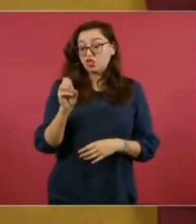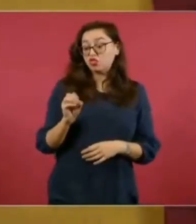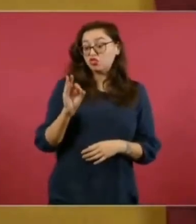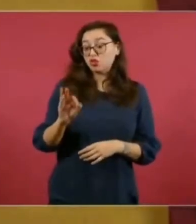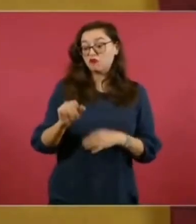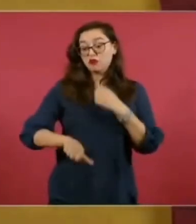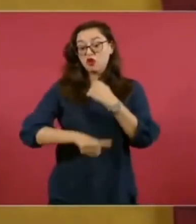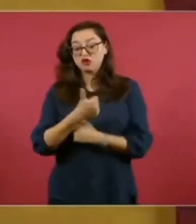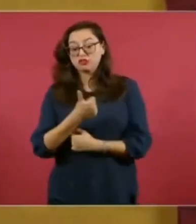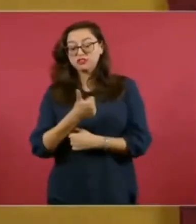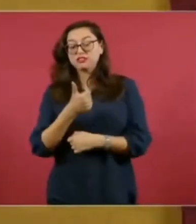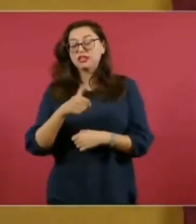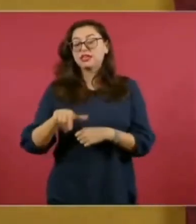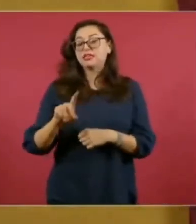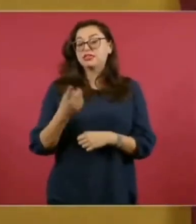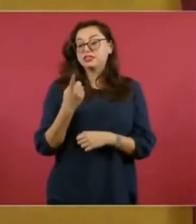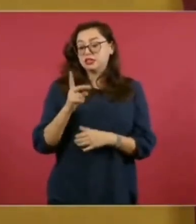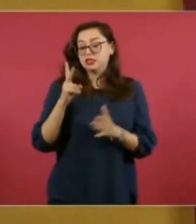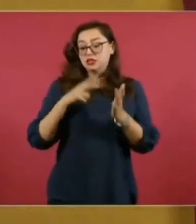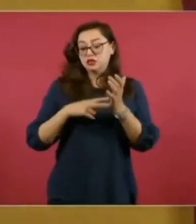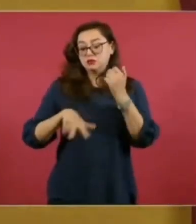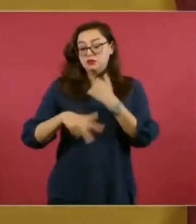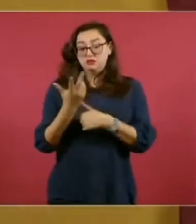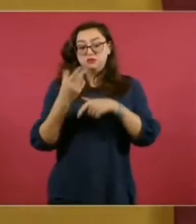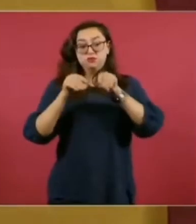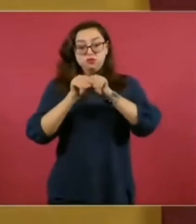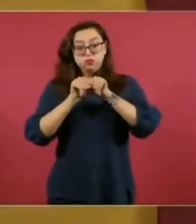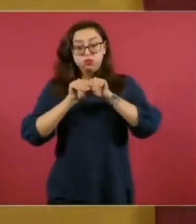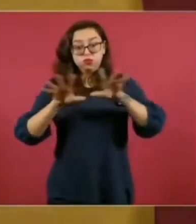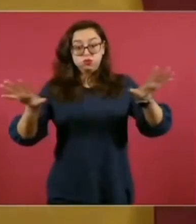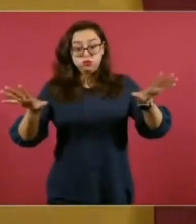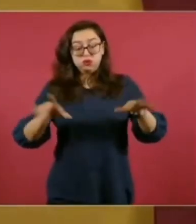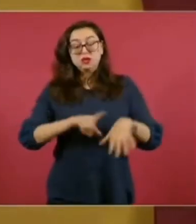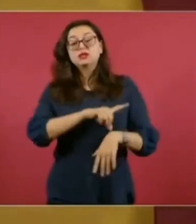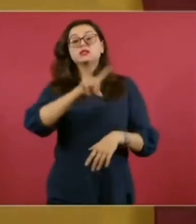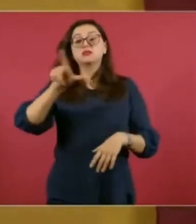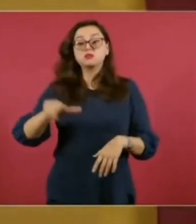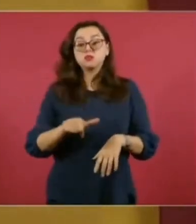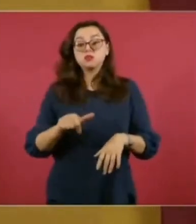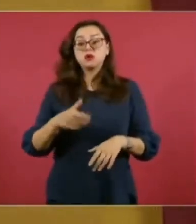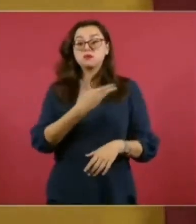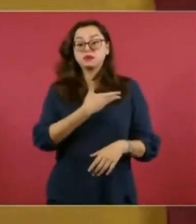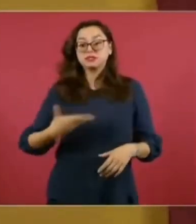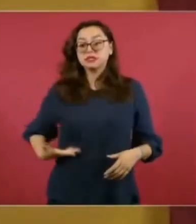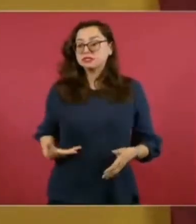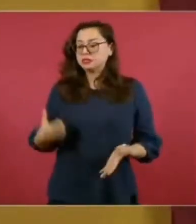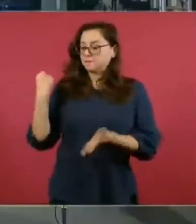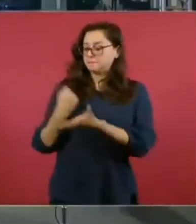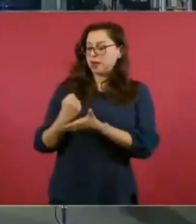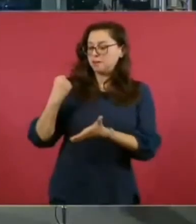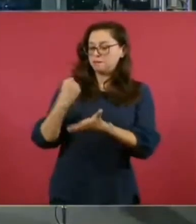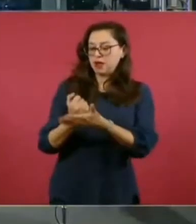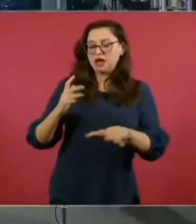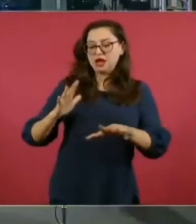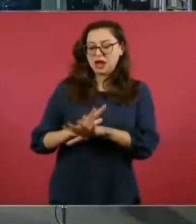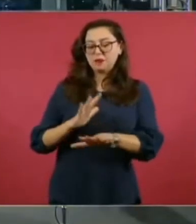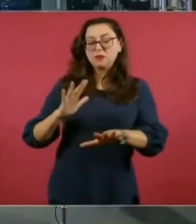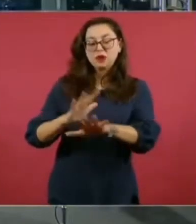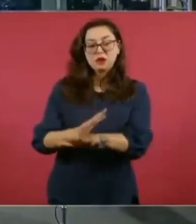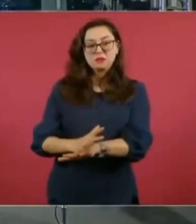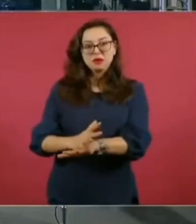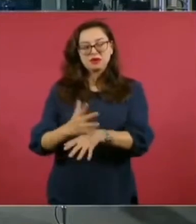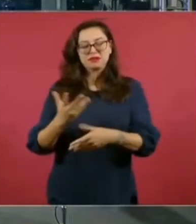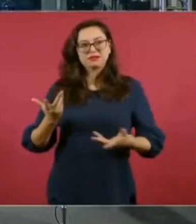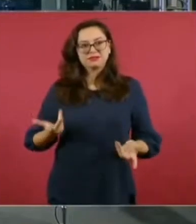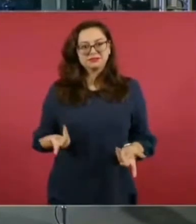11 de diciembre de 2013 fue modificada por la Presidencia mediante 2 decretos. Bueno, es lo mismo,